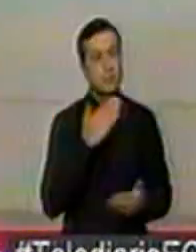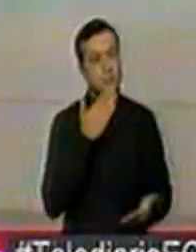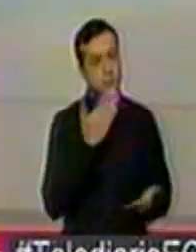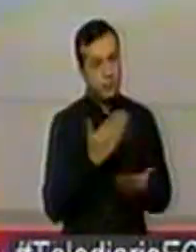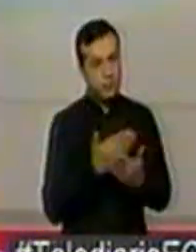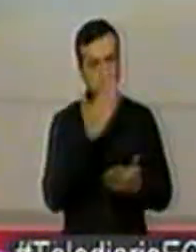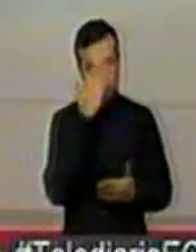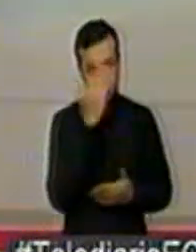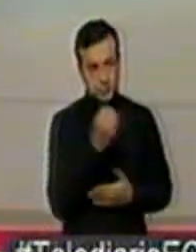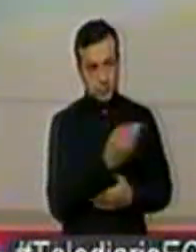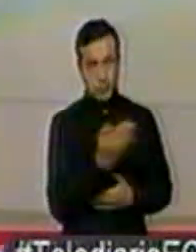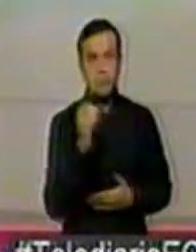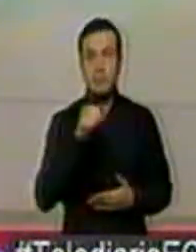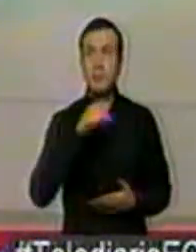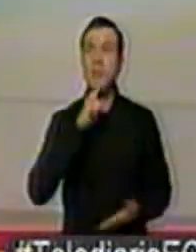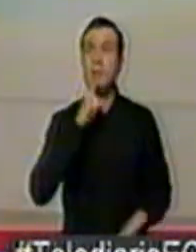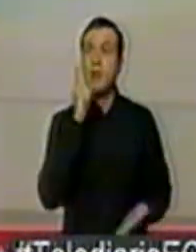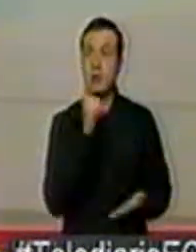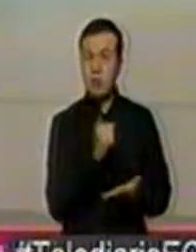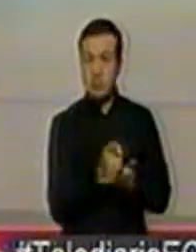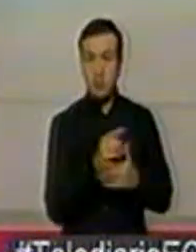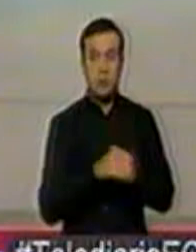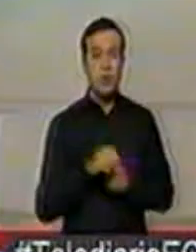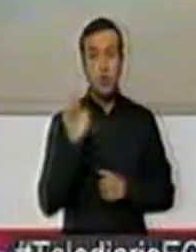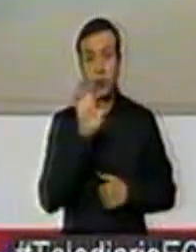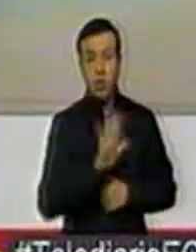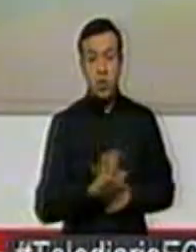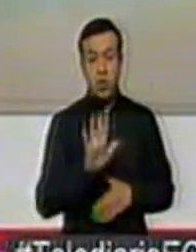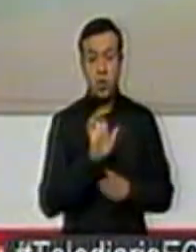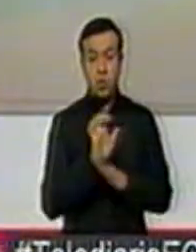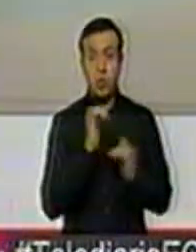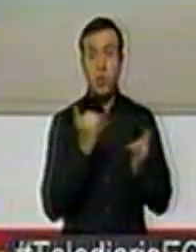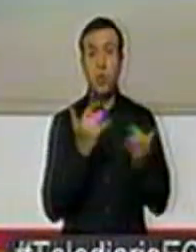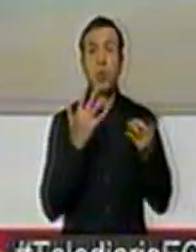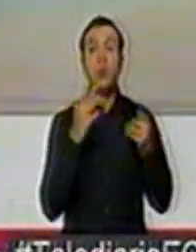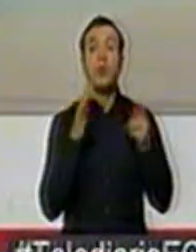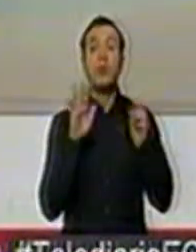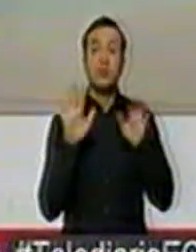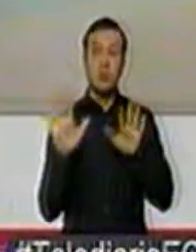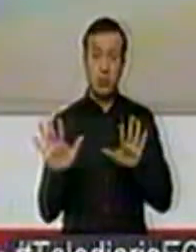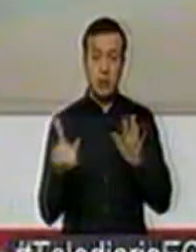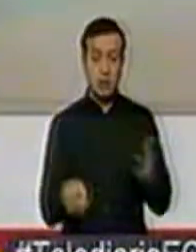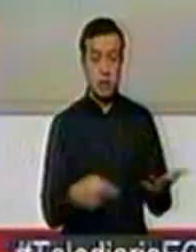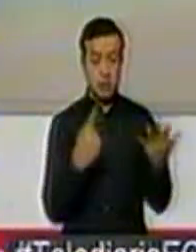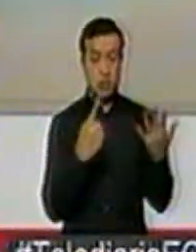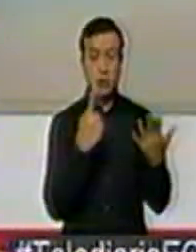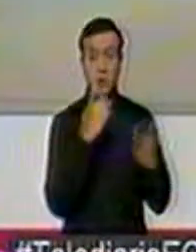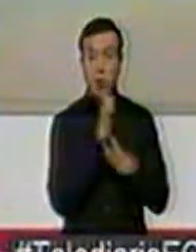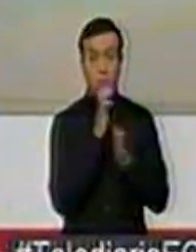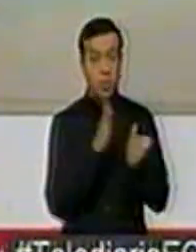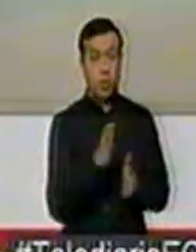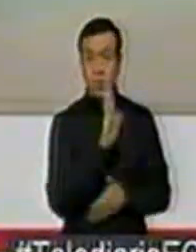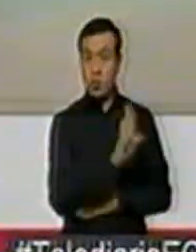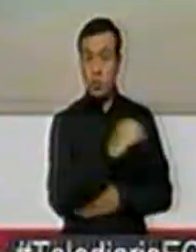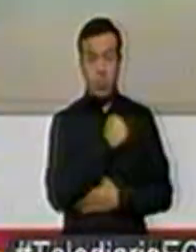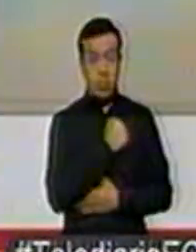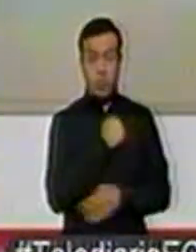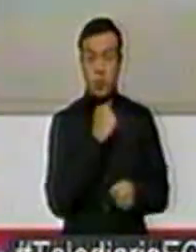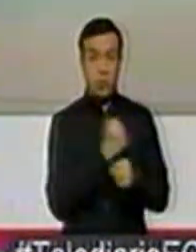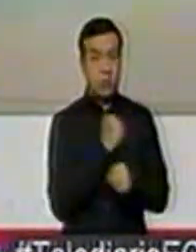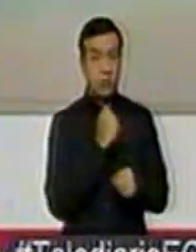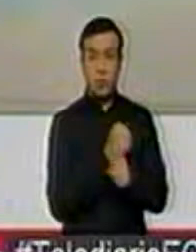buenos días así es en el ecuador el día de hoy seis de cada diez ecuatorianos no tienen trabajo y los jóvenes